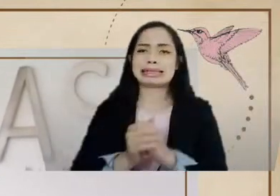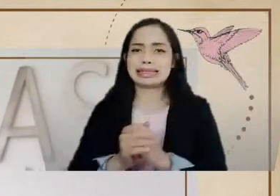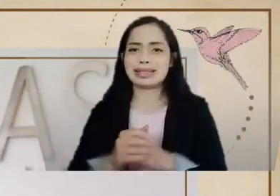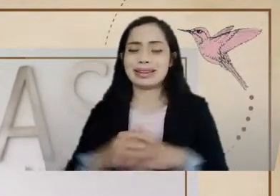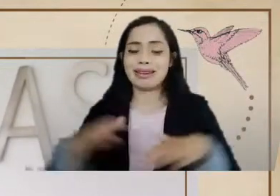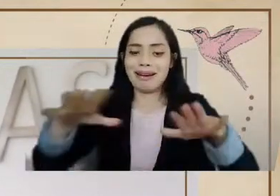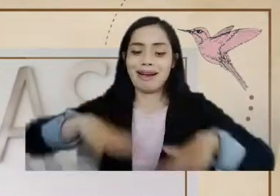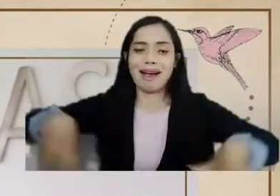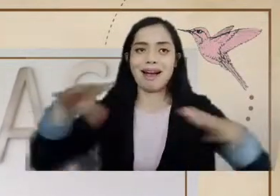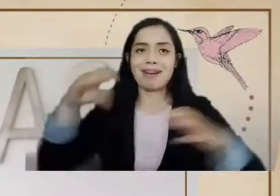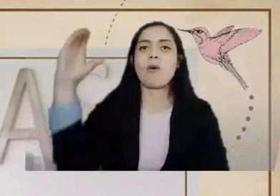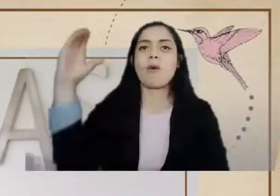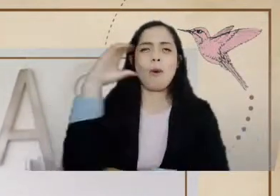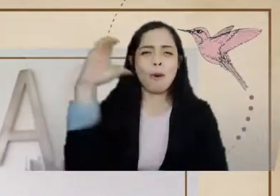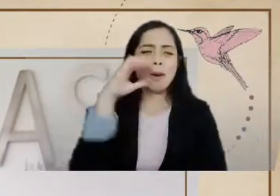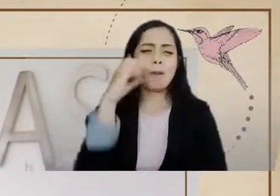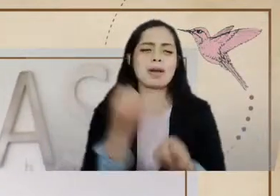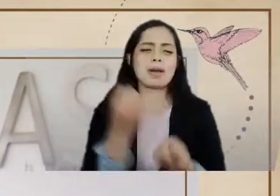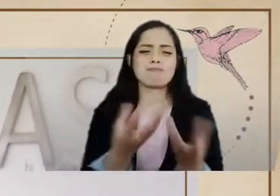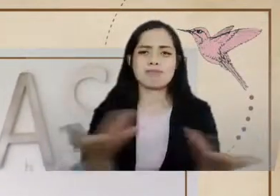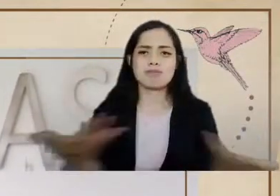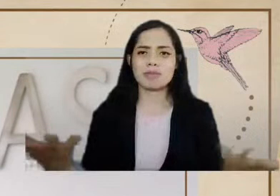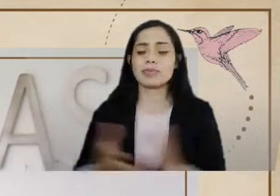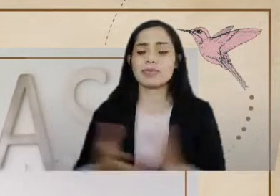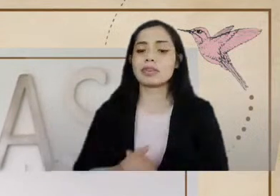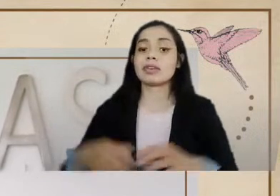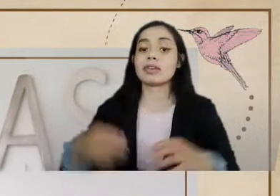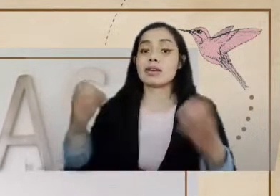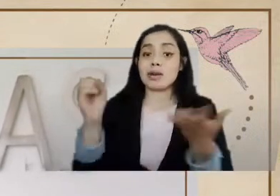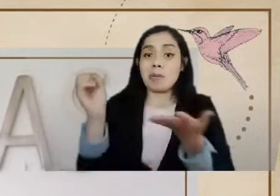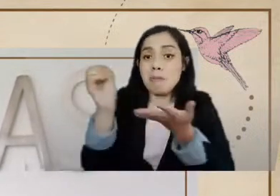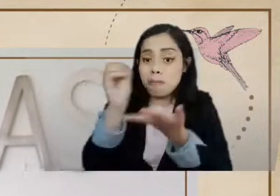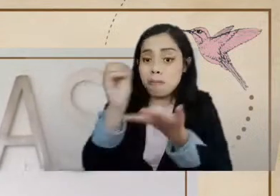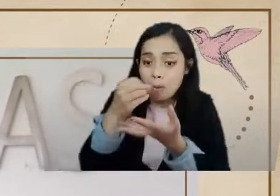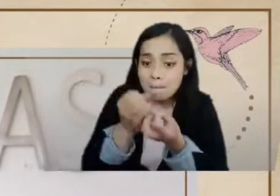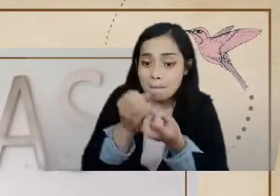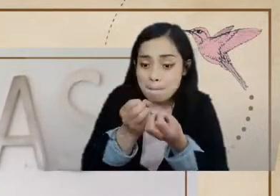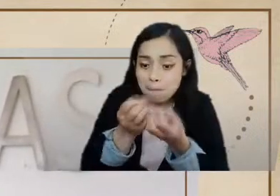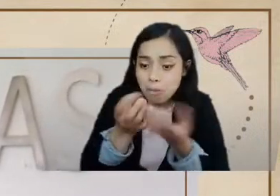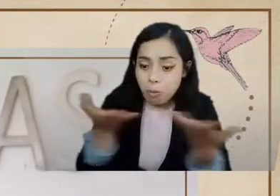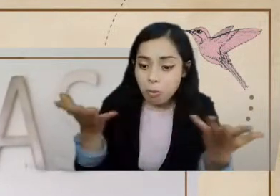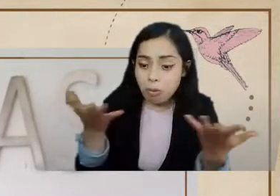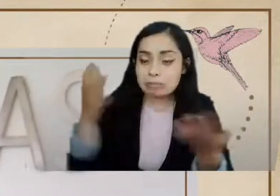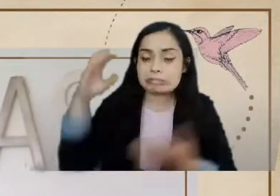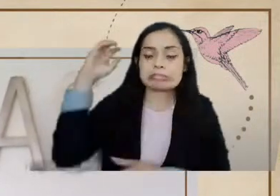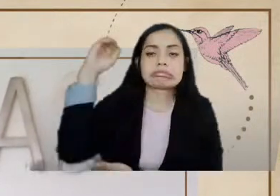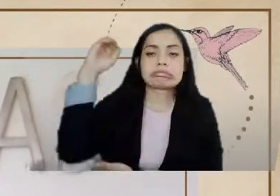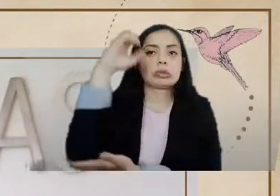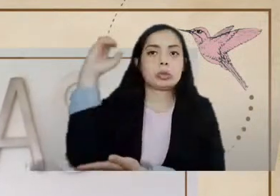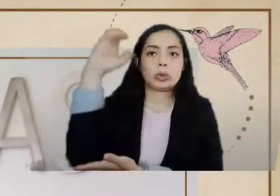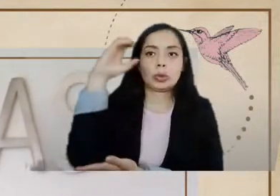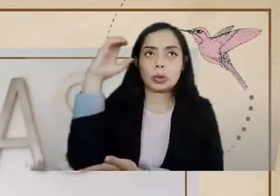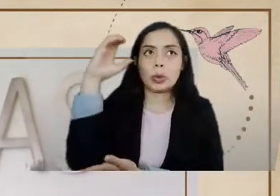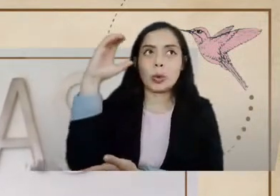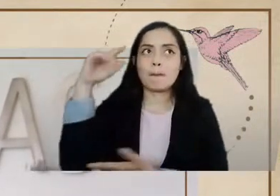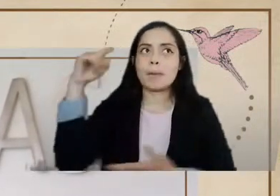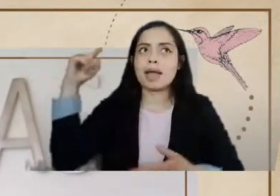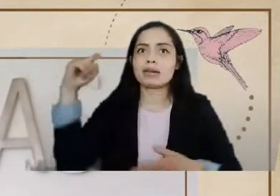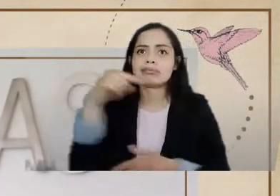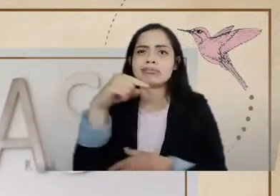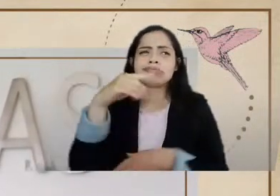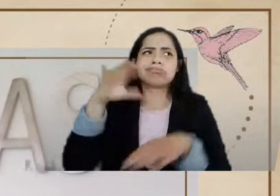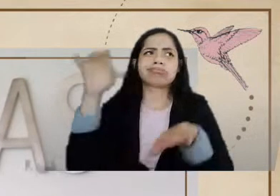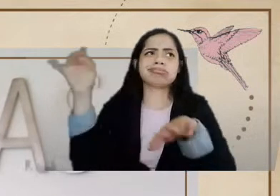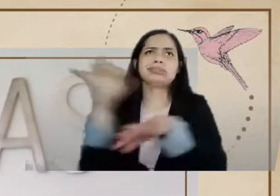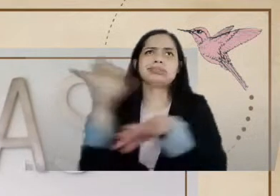de nuestro país. Según el Sistema de Información sobre Biodiversidad, Colombia actualmente tiene reportadas 1.954 especies